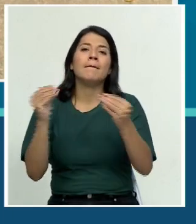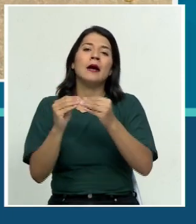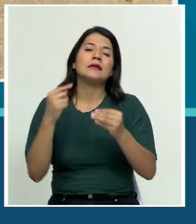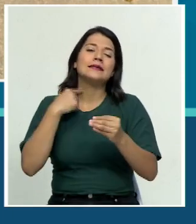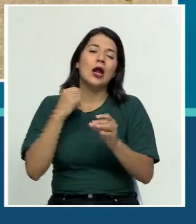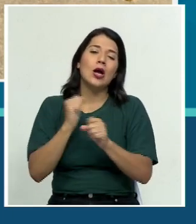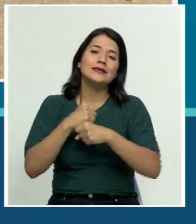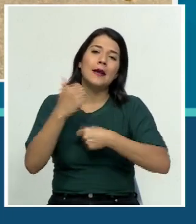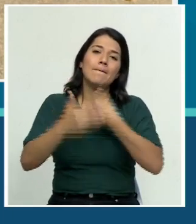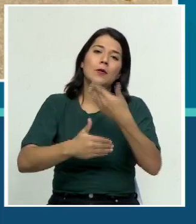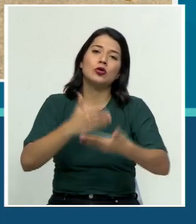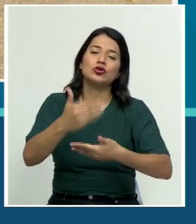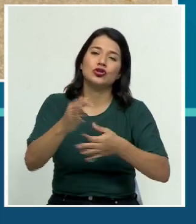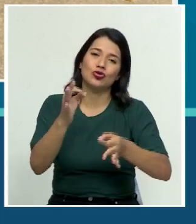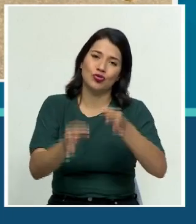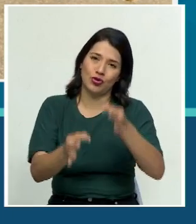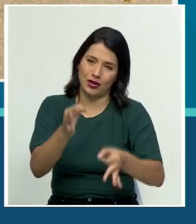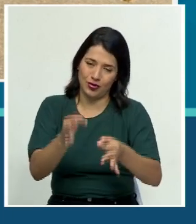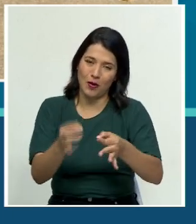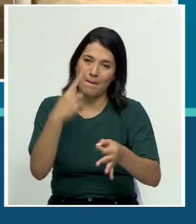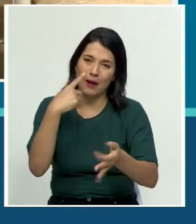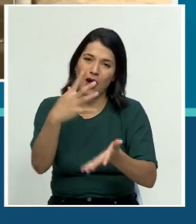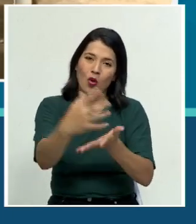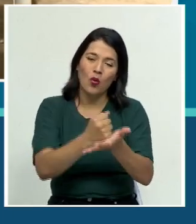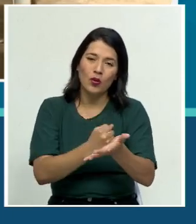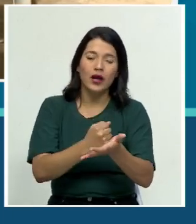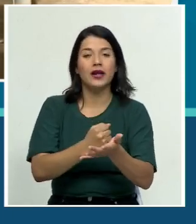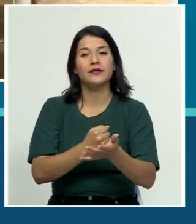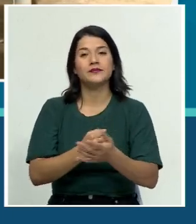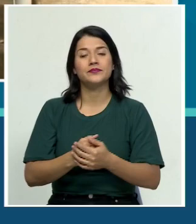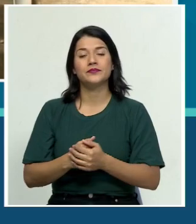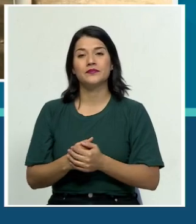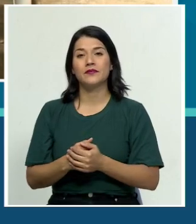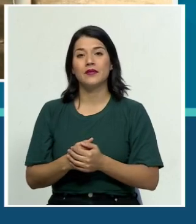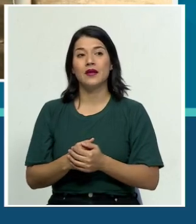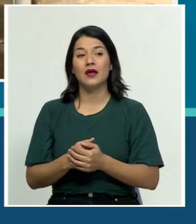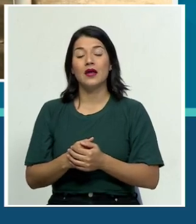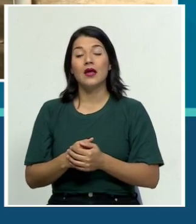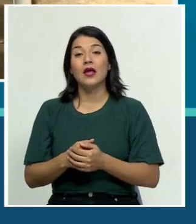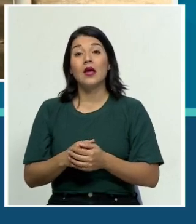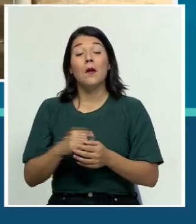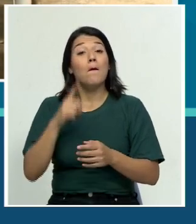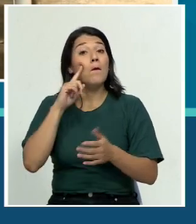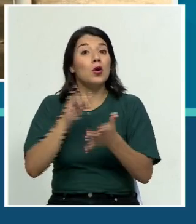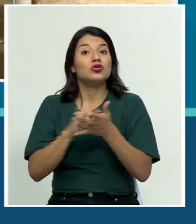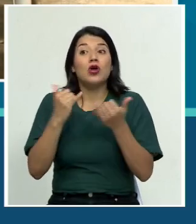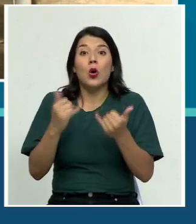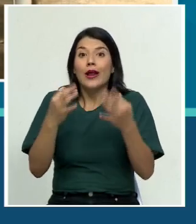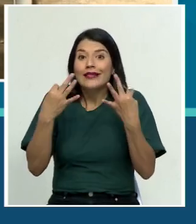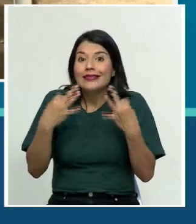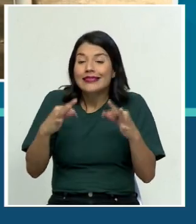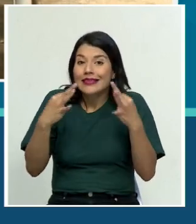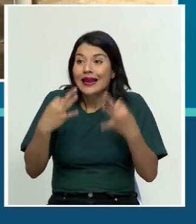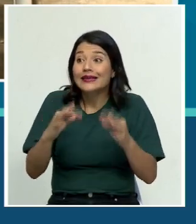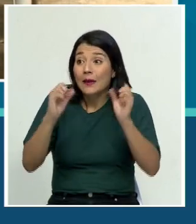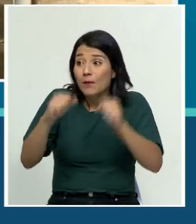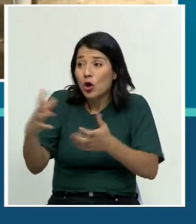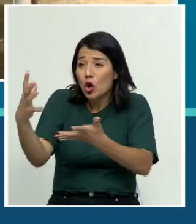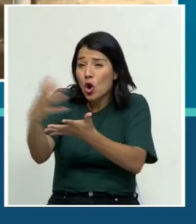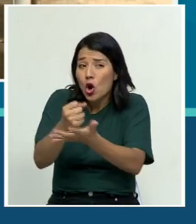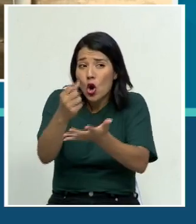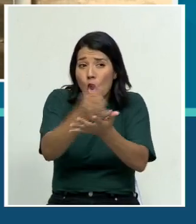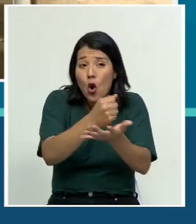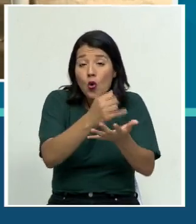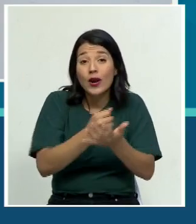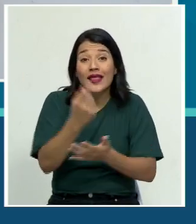para recuperar ese dinero que lo que el gobierno suministró a estas personas. Es por eso que ahora están tratando de recuperar el dinero de 21